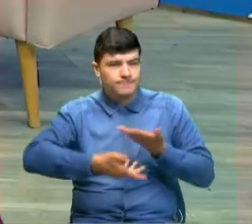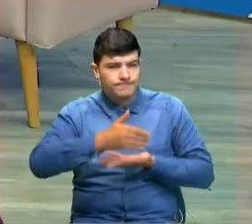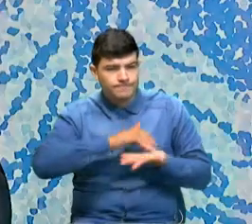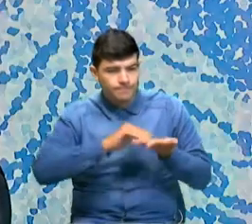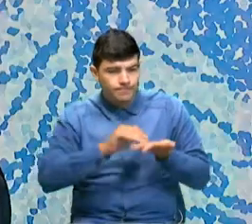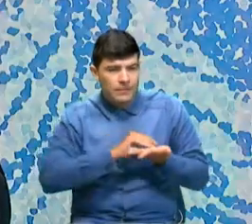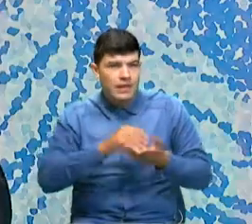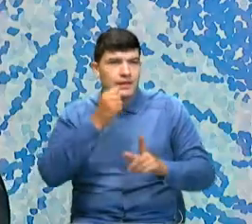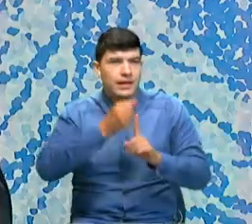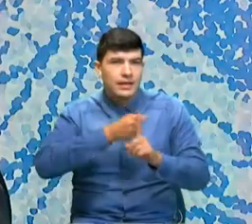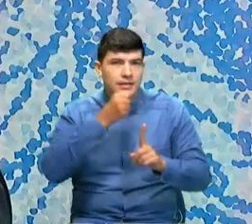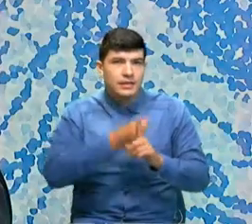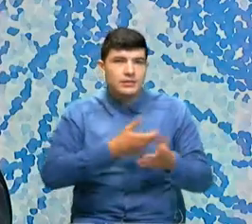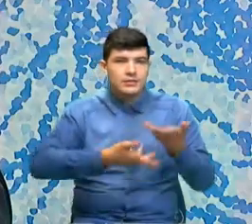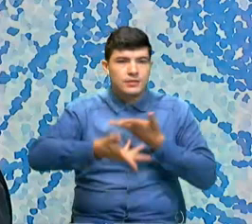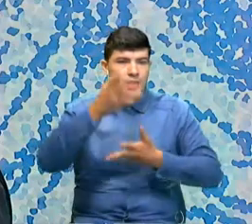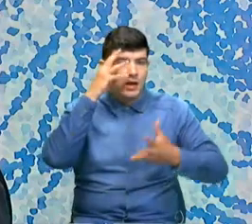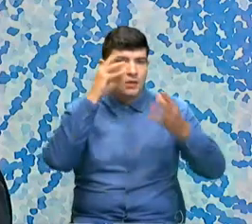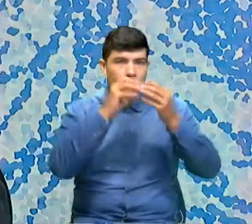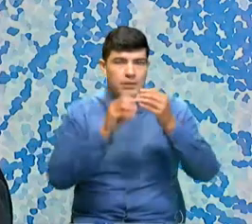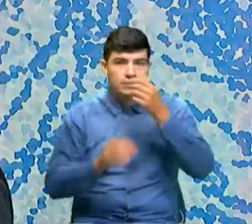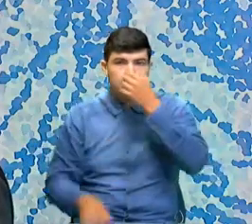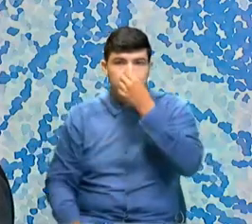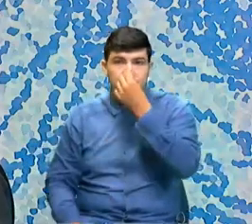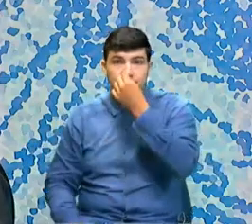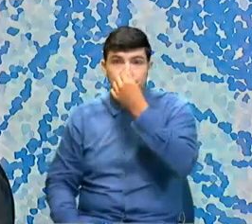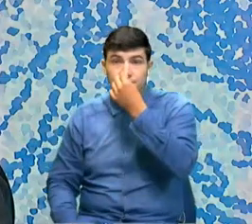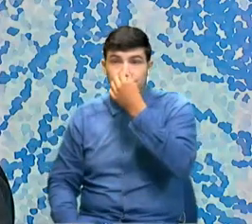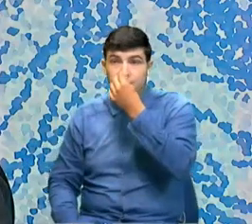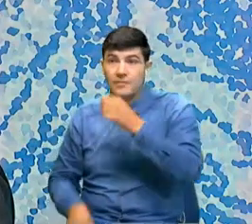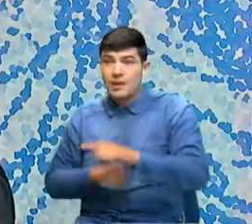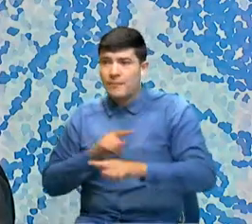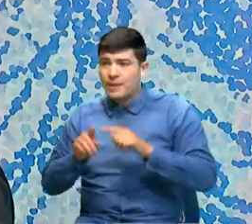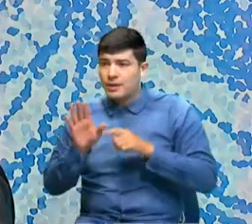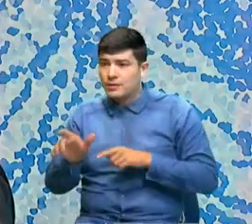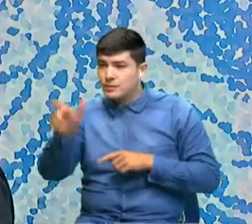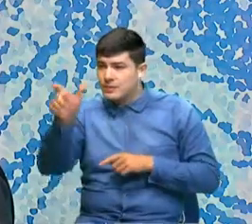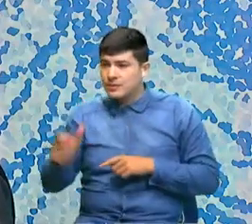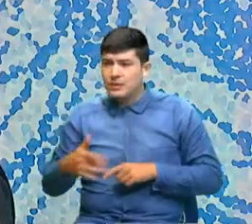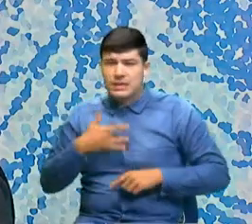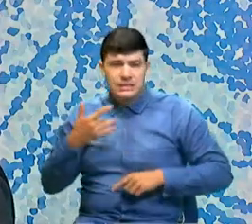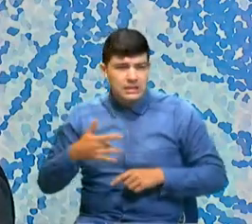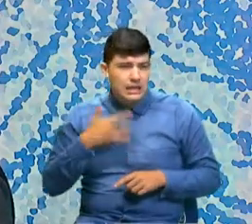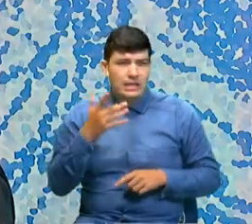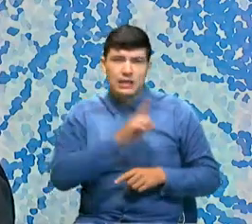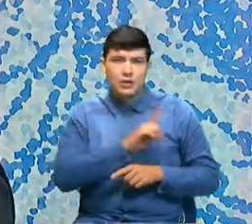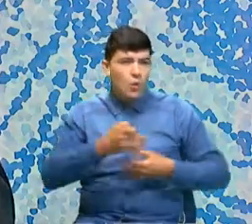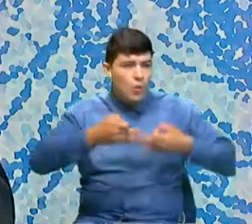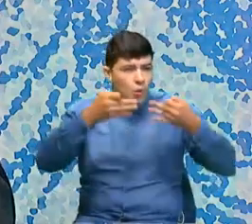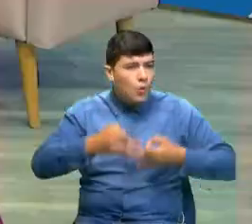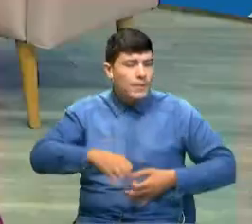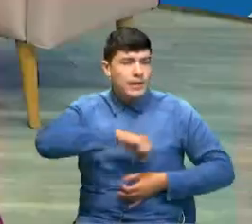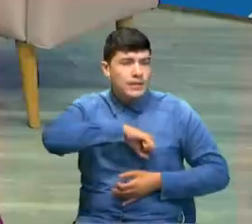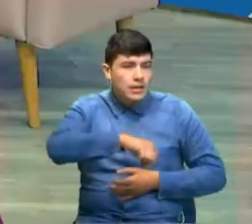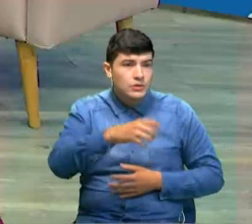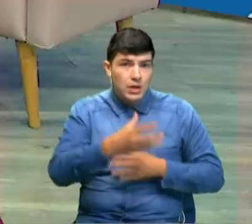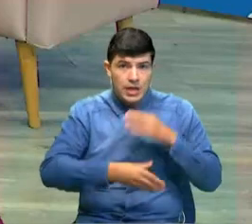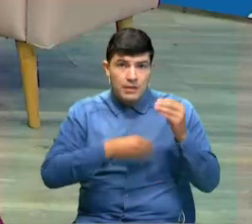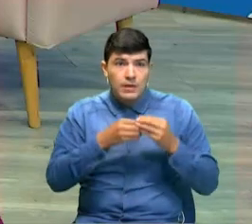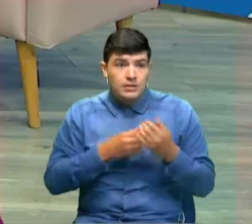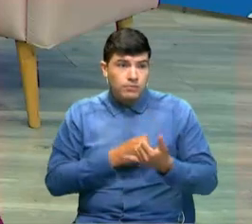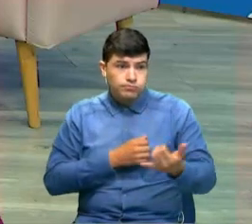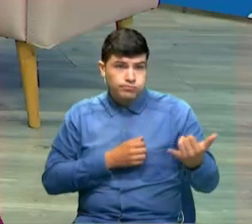se intenta llegar a un buen acuerdo. Okay. Pero si él siente que se le está violando el derecho, fuera de existir